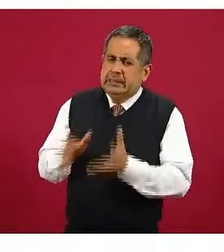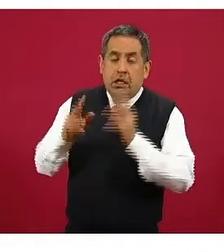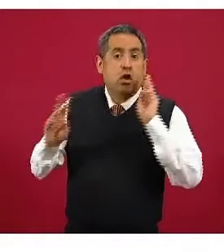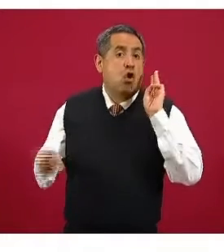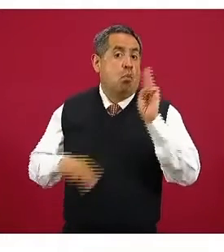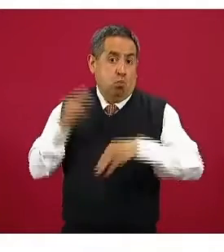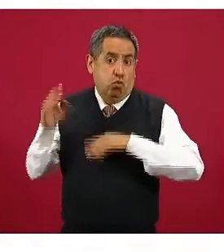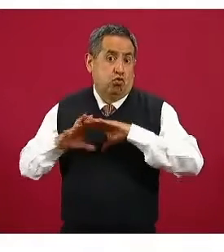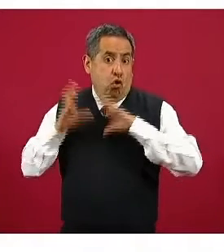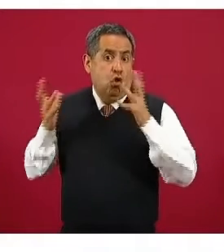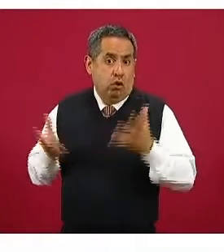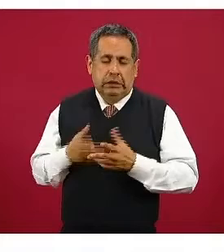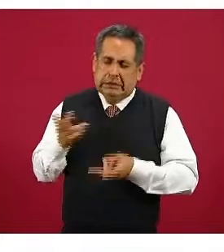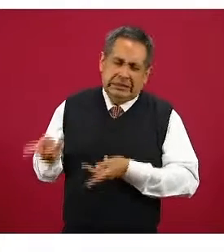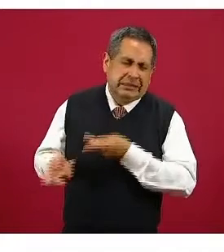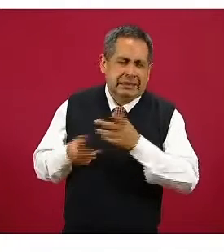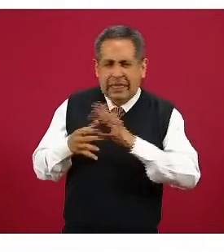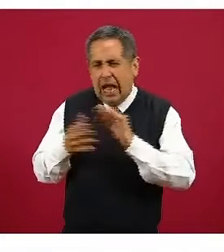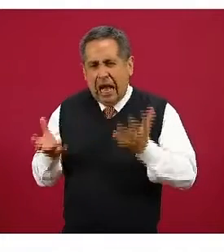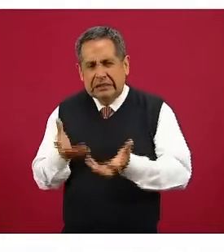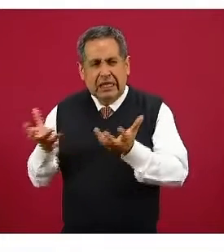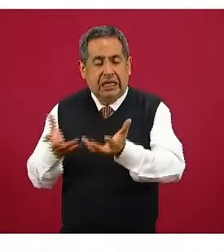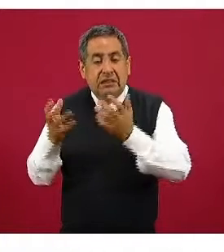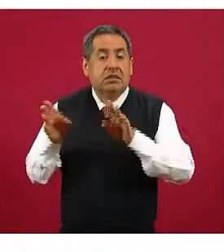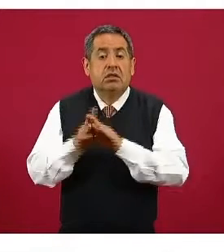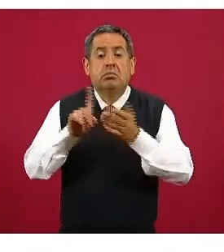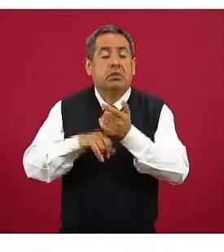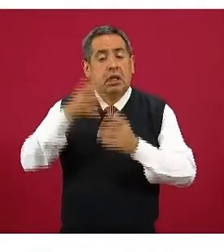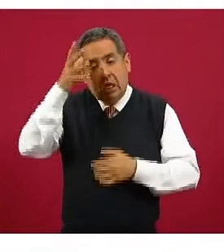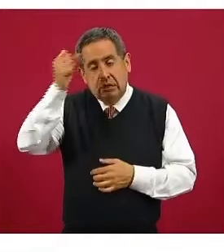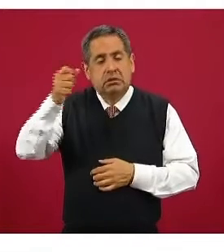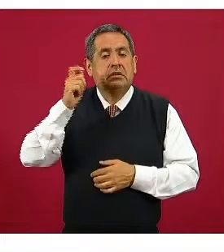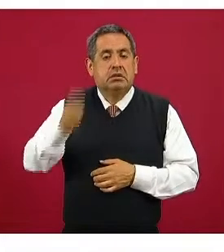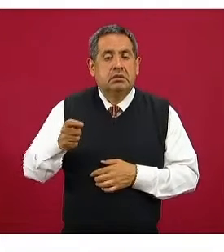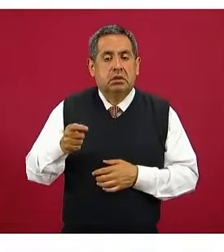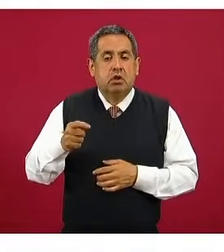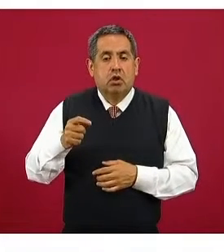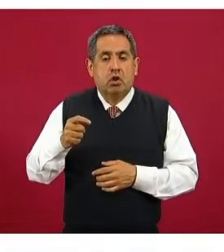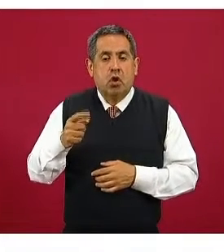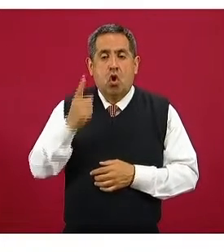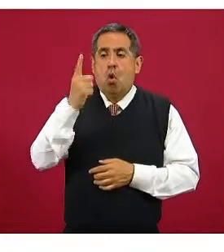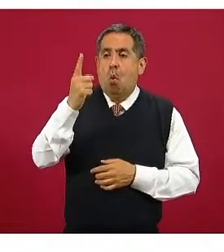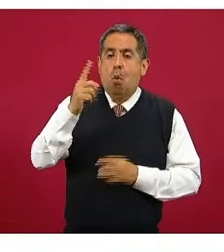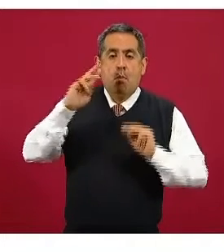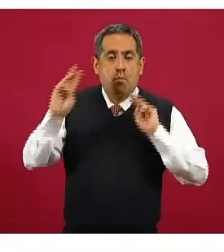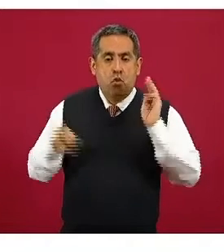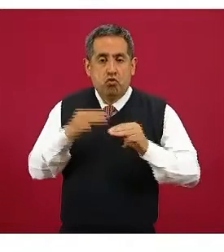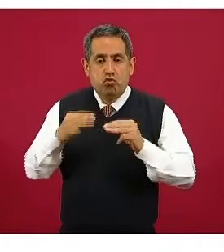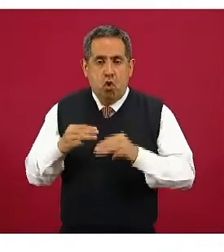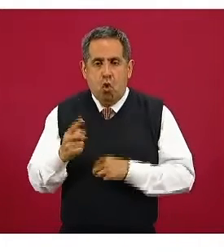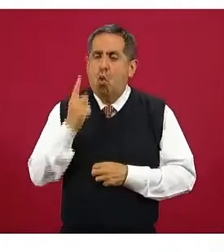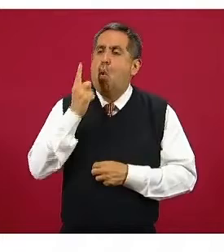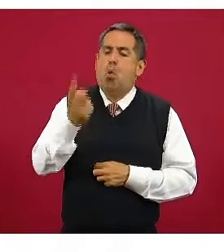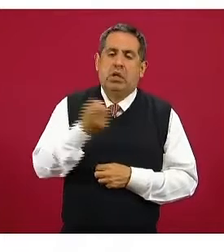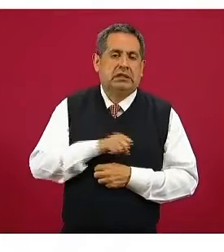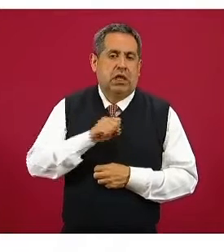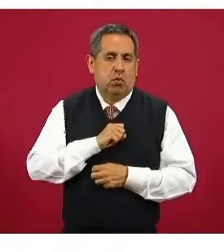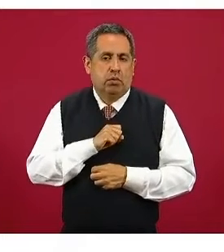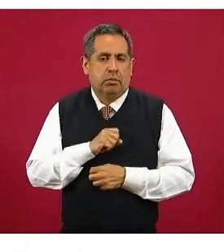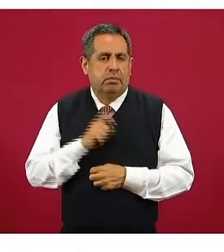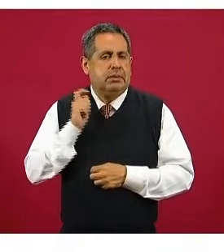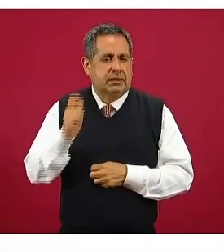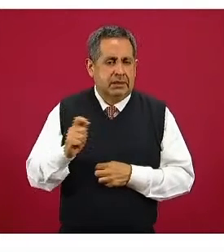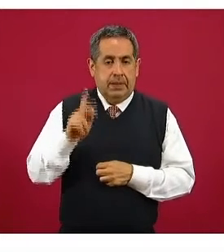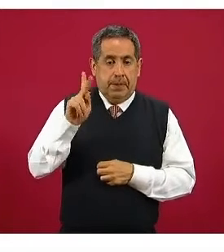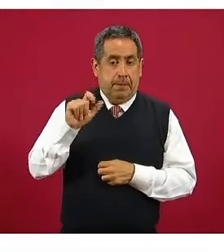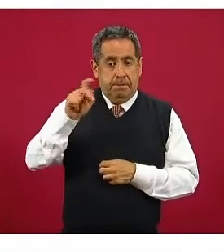global en un concepto que se ha denominado un mundo, una salud. Pensando que las estrategias